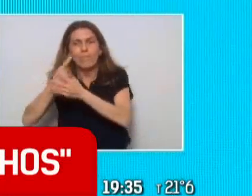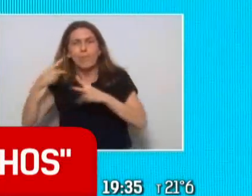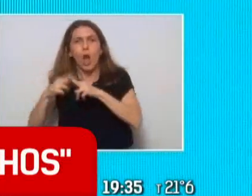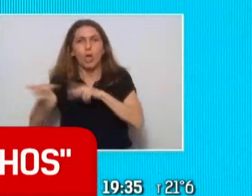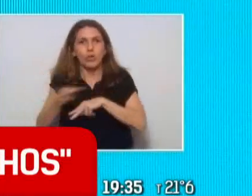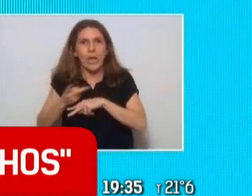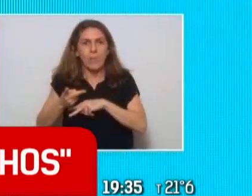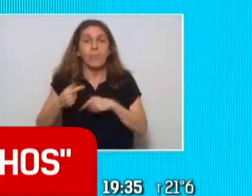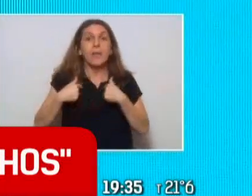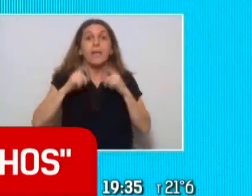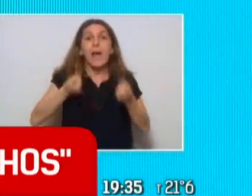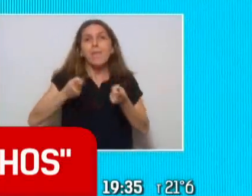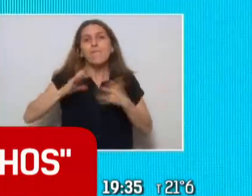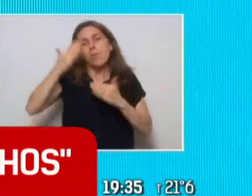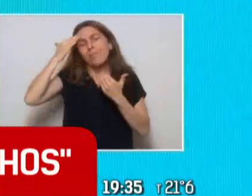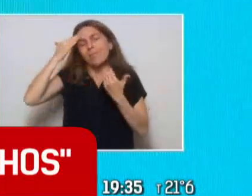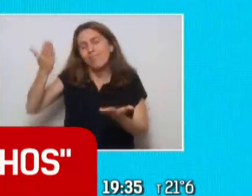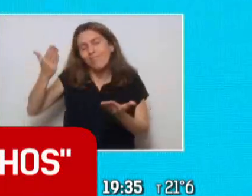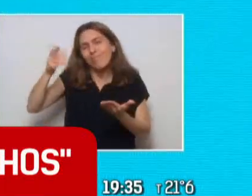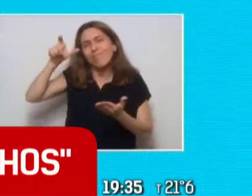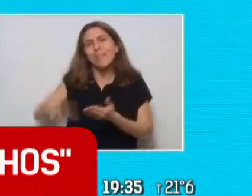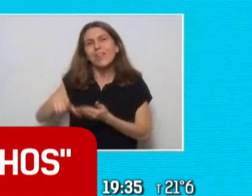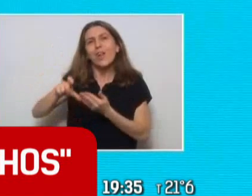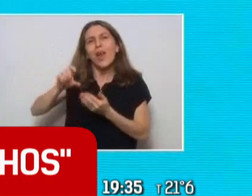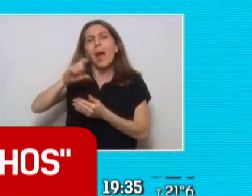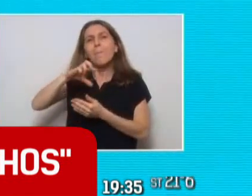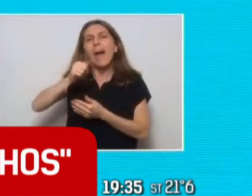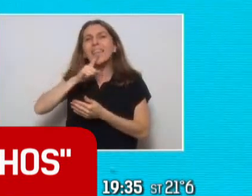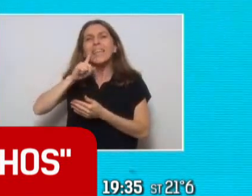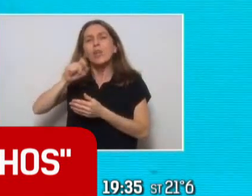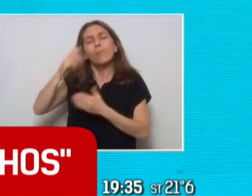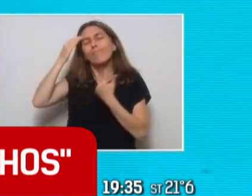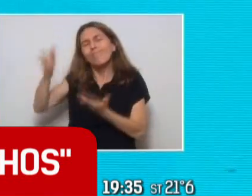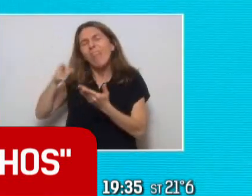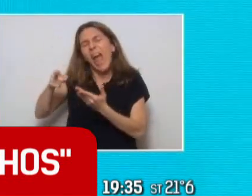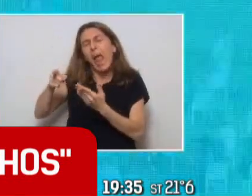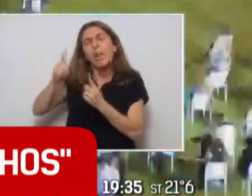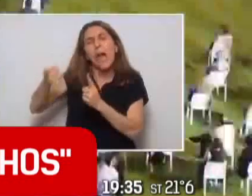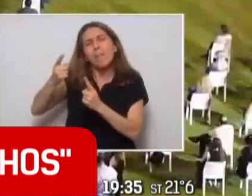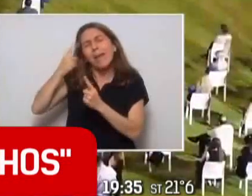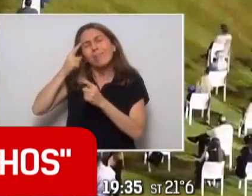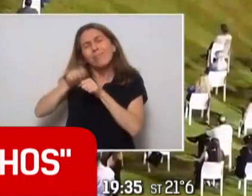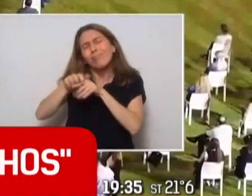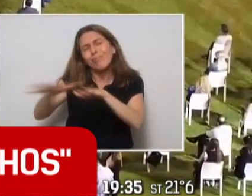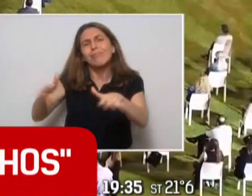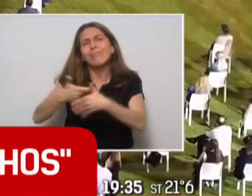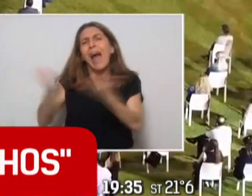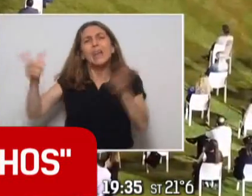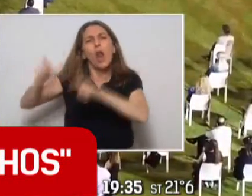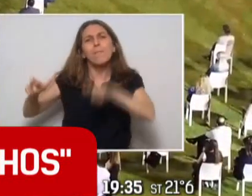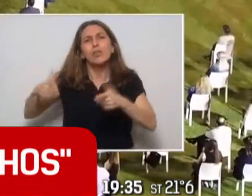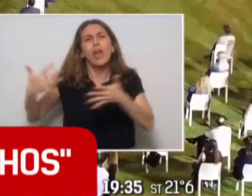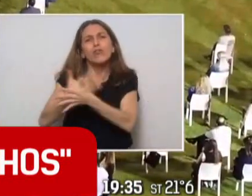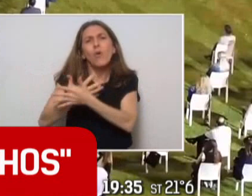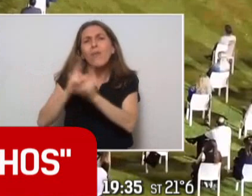Y en la memoria del Patito está la memoria de todos los que sufrieron en esos años trágicos